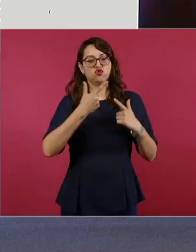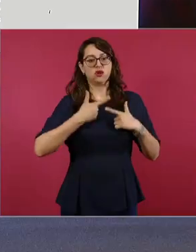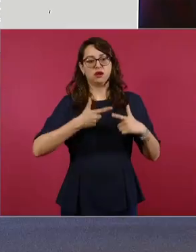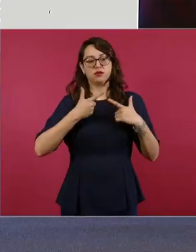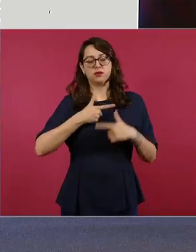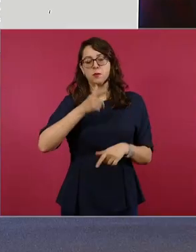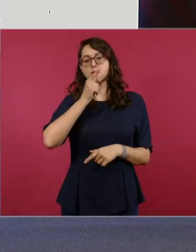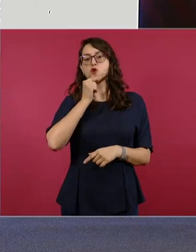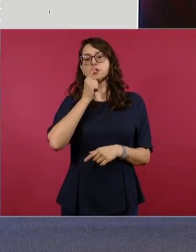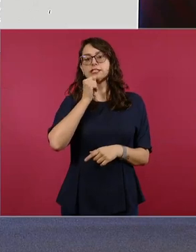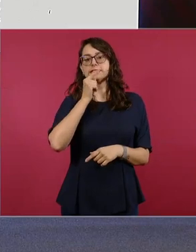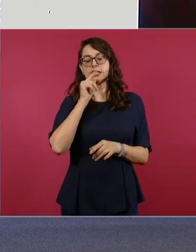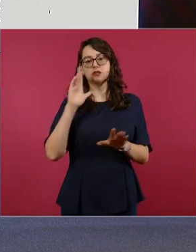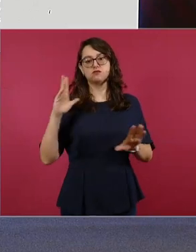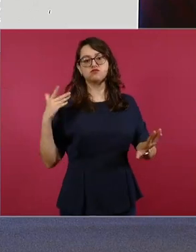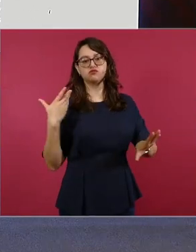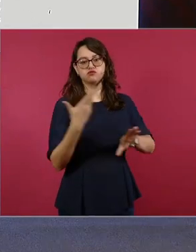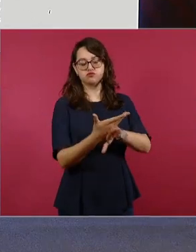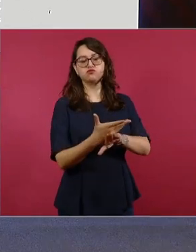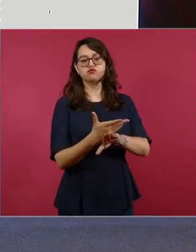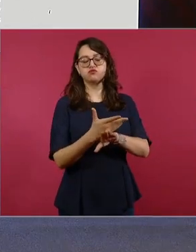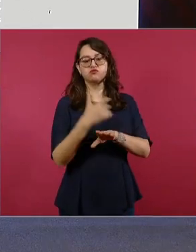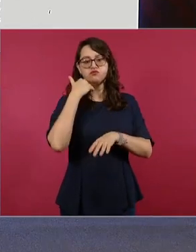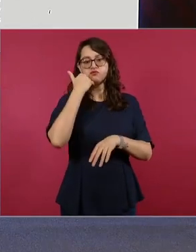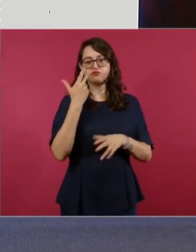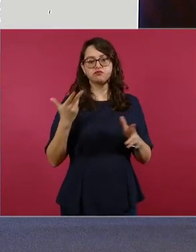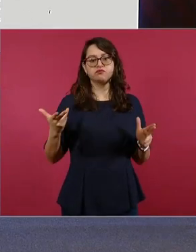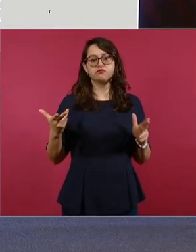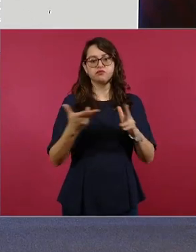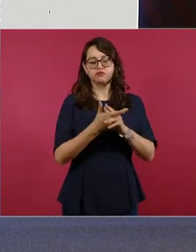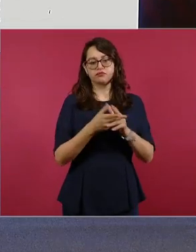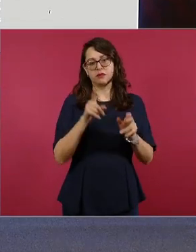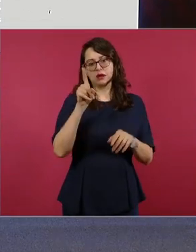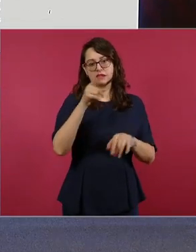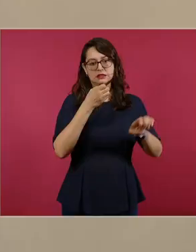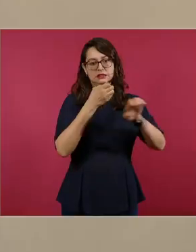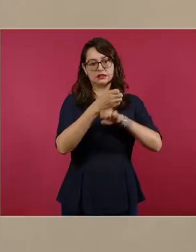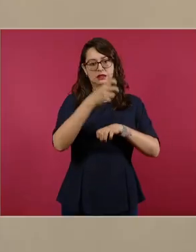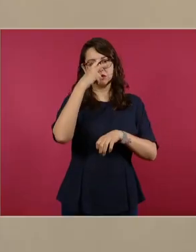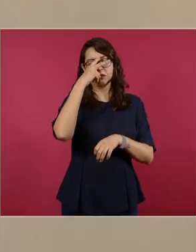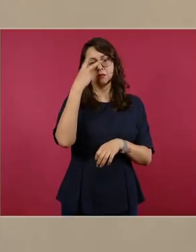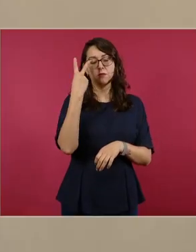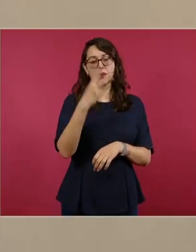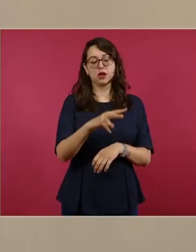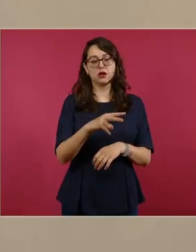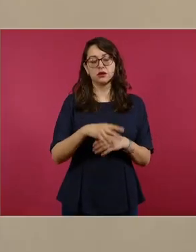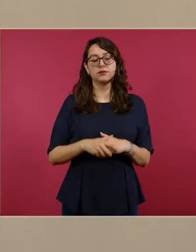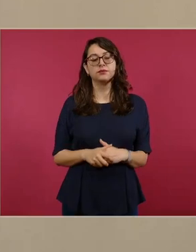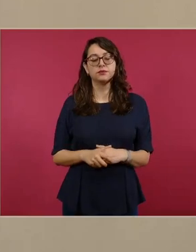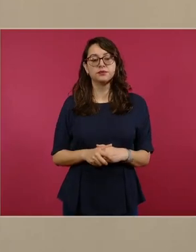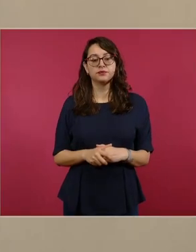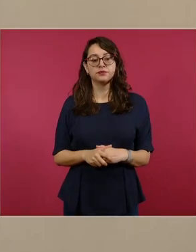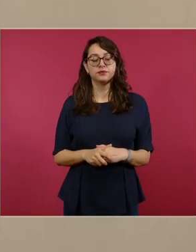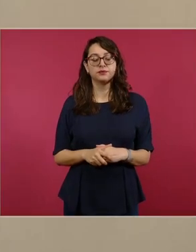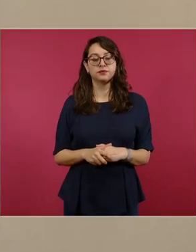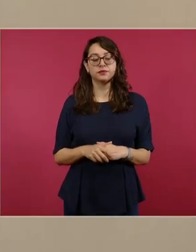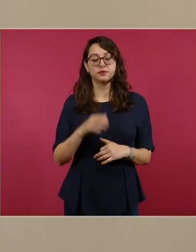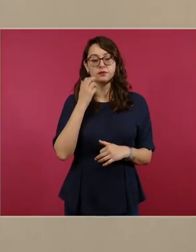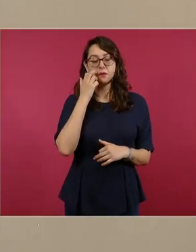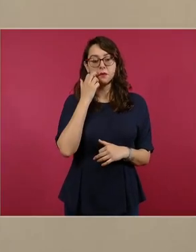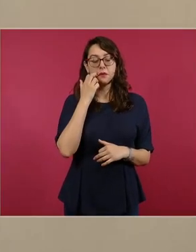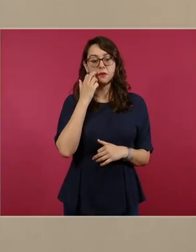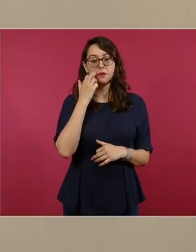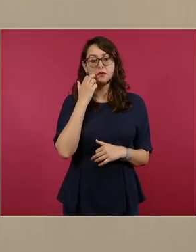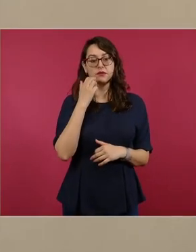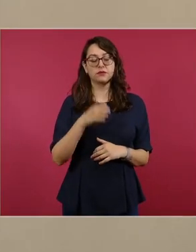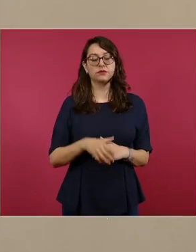la Policía de Investigación de la Fiscalía Mexiquense en Chimalhuacán, Estado de México. De acuerdo con